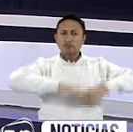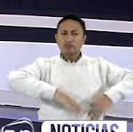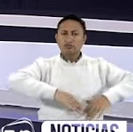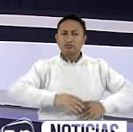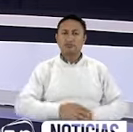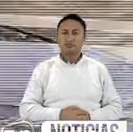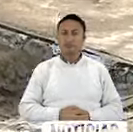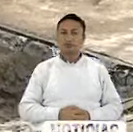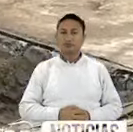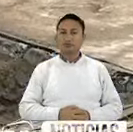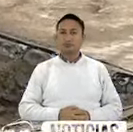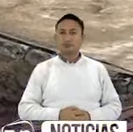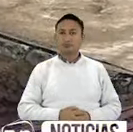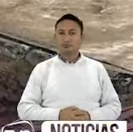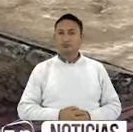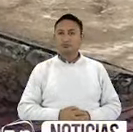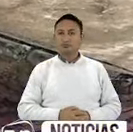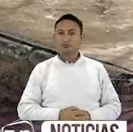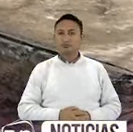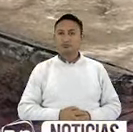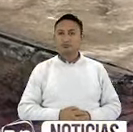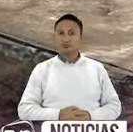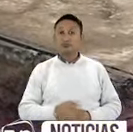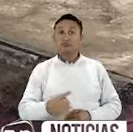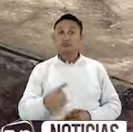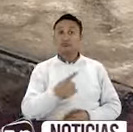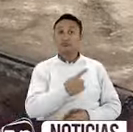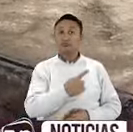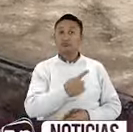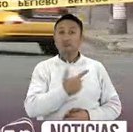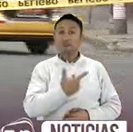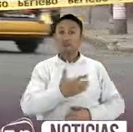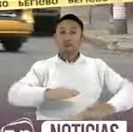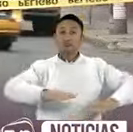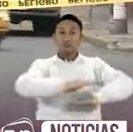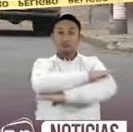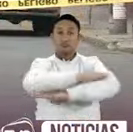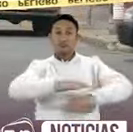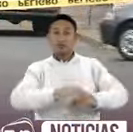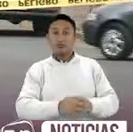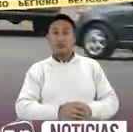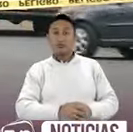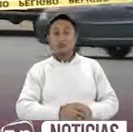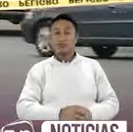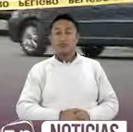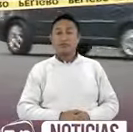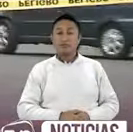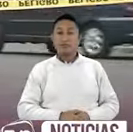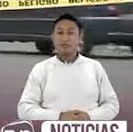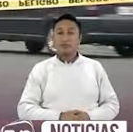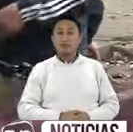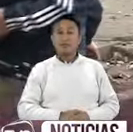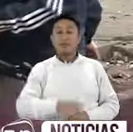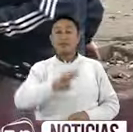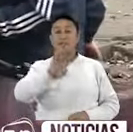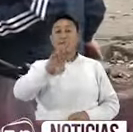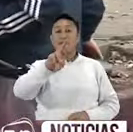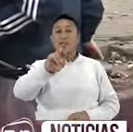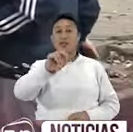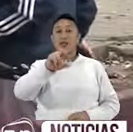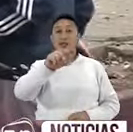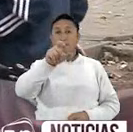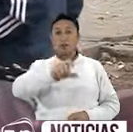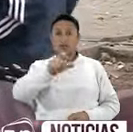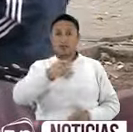desgracia. Este enorme hueco sobre la intersección de las calles Venancio Estandoque y Salvador Bravo puso en